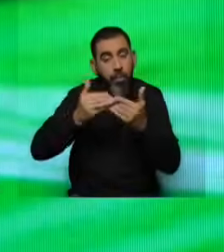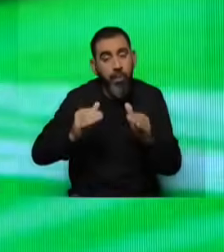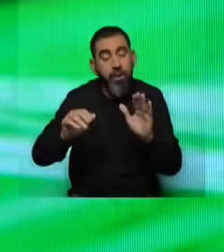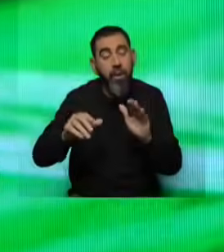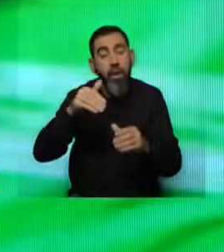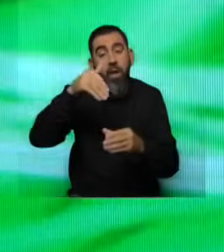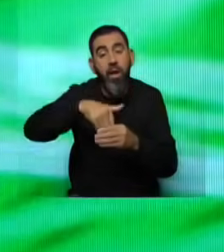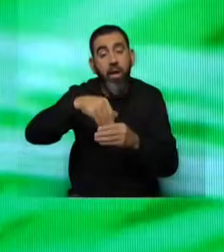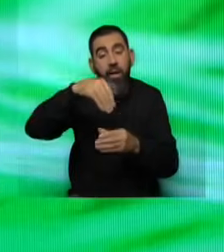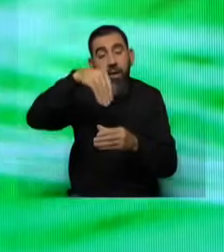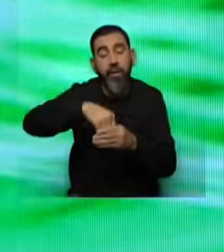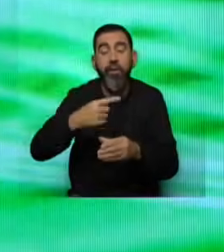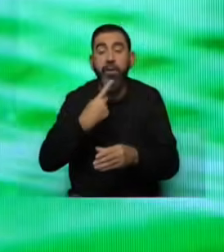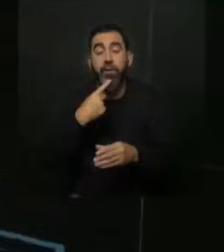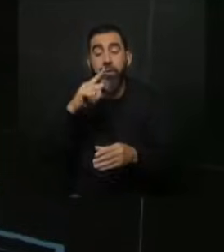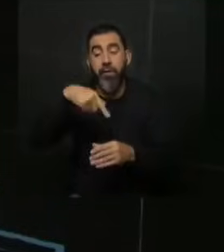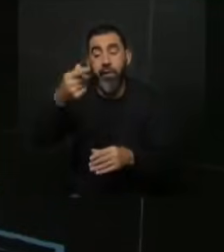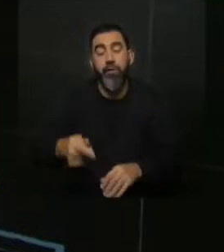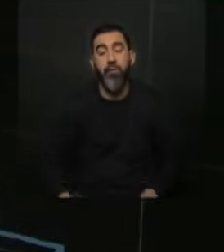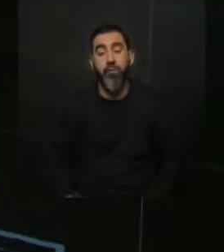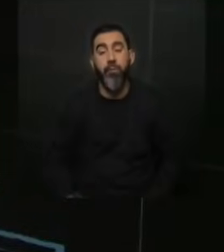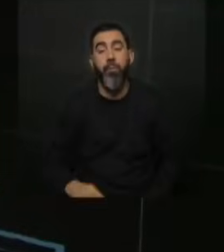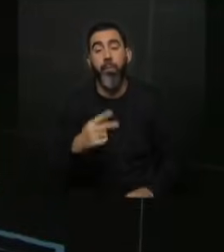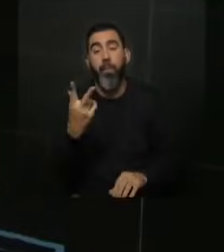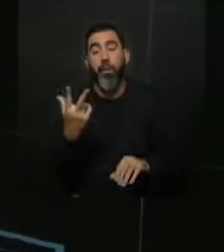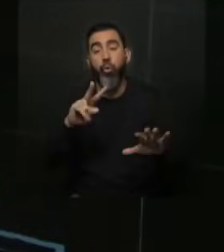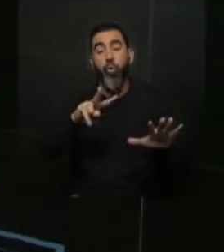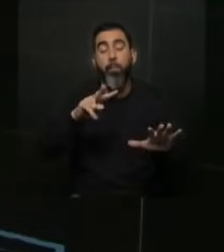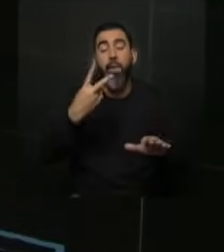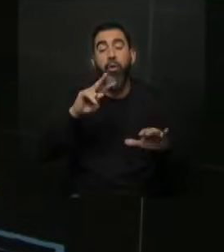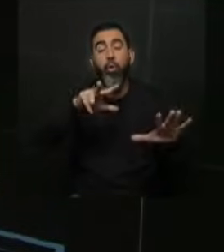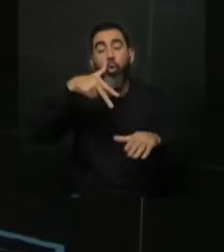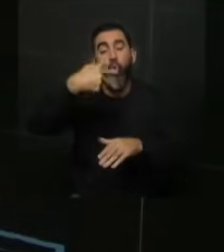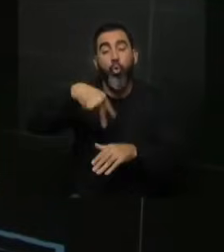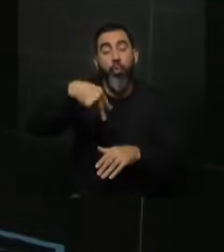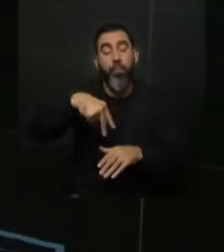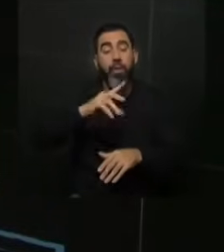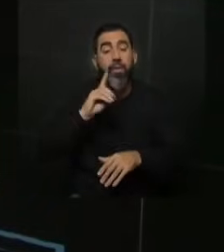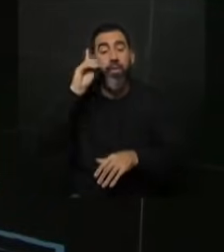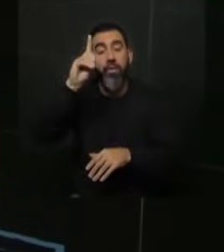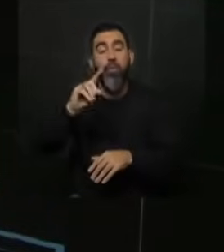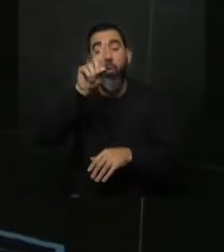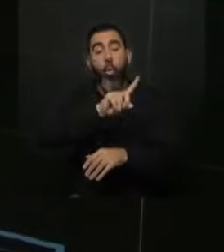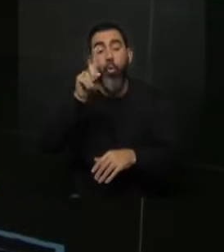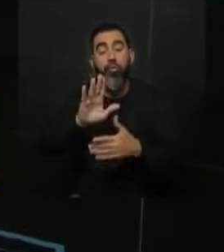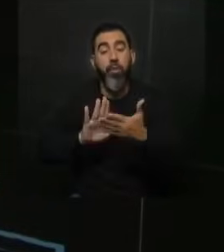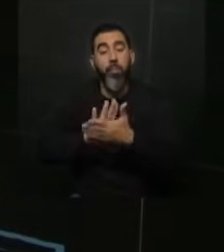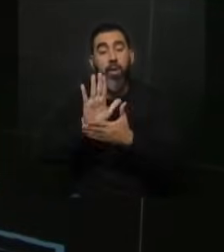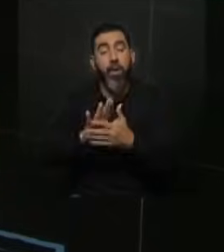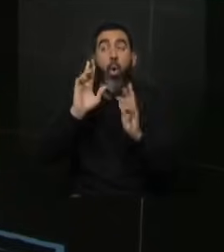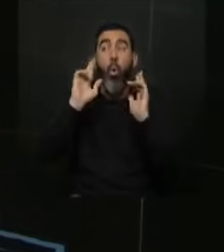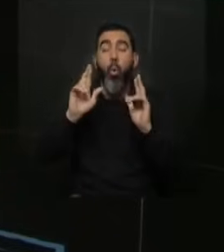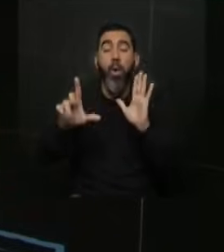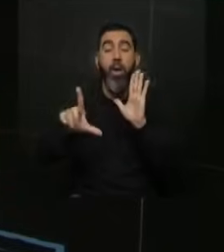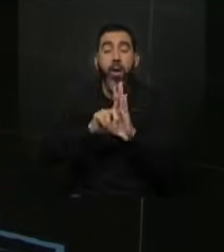elección interna de los partidos políticos Ahí está 28 de noviembre en la 28 de noviembre cámara de diputados 11 de la mañana ojalá la ley